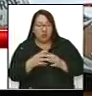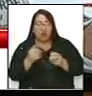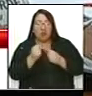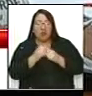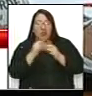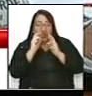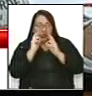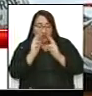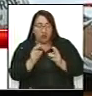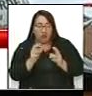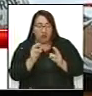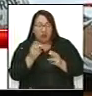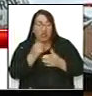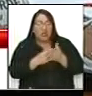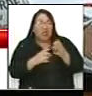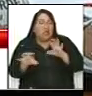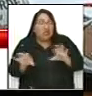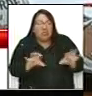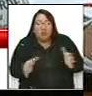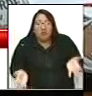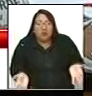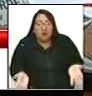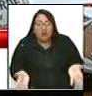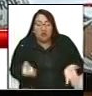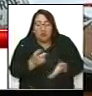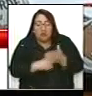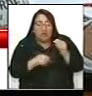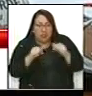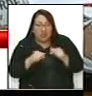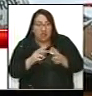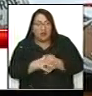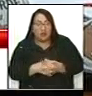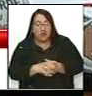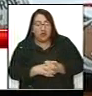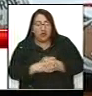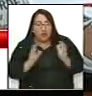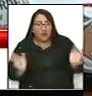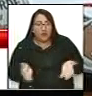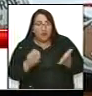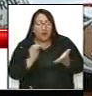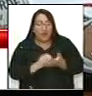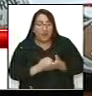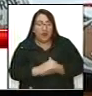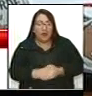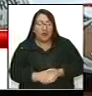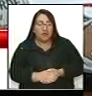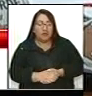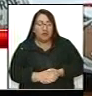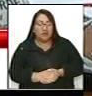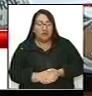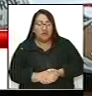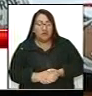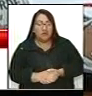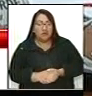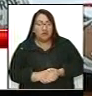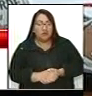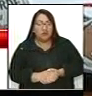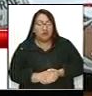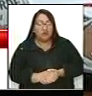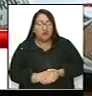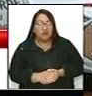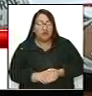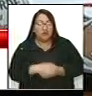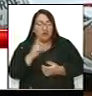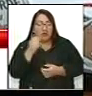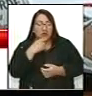respuesta, ¿qué hacemos para que esta se fomente de una manera la participación y liderazgo de la